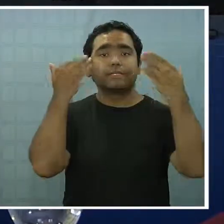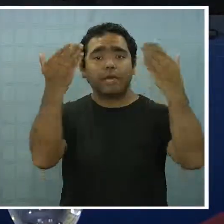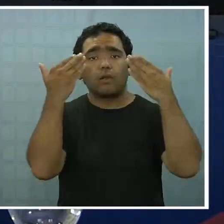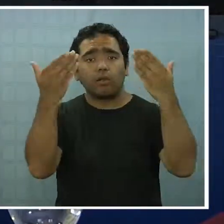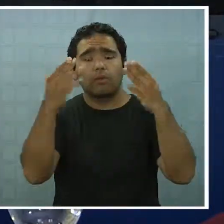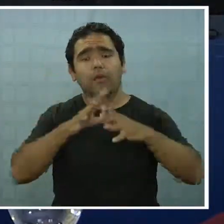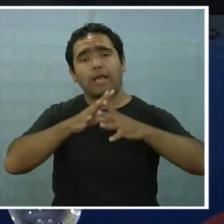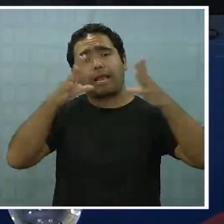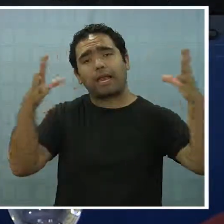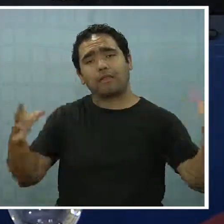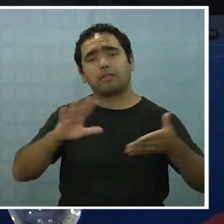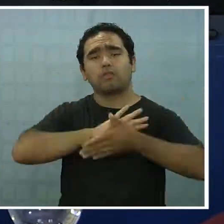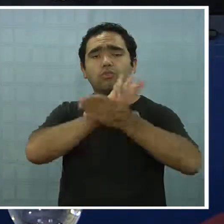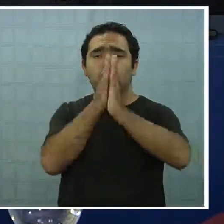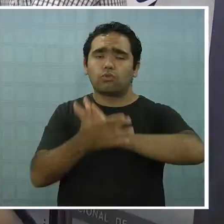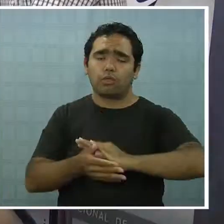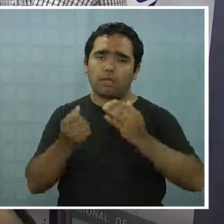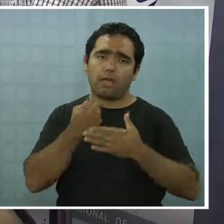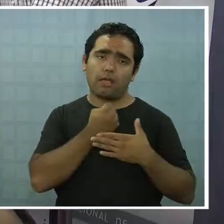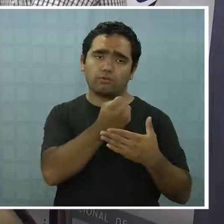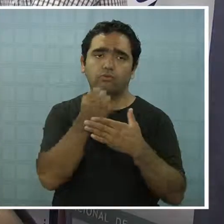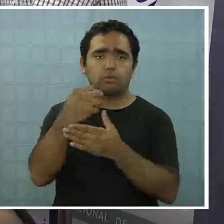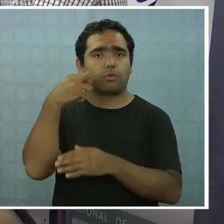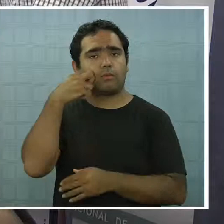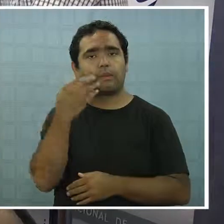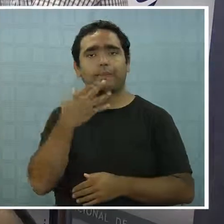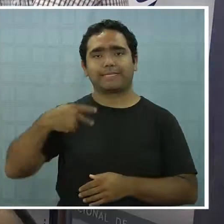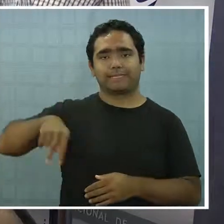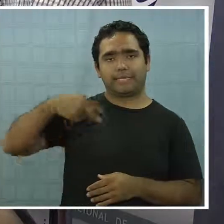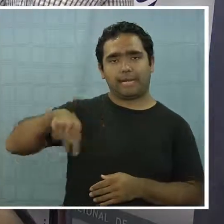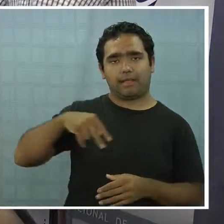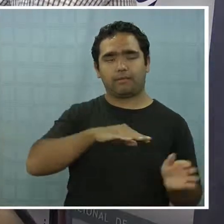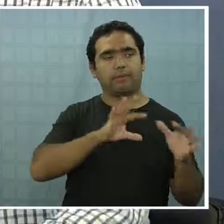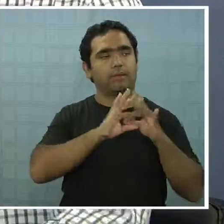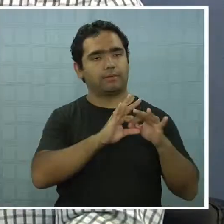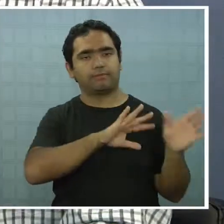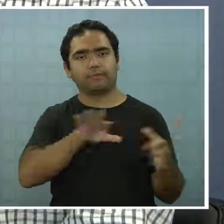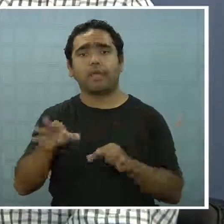muy grande y toda la solidaridad humana y, por cierto, la del Senado. Ok, muchas